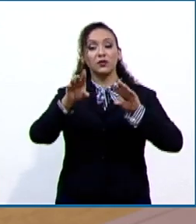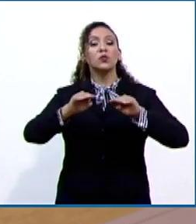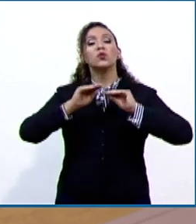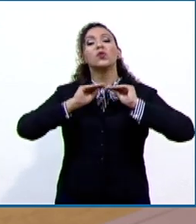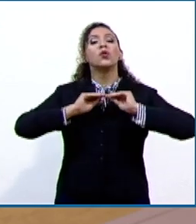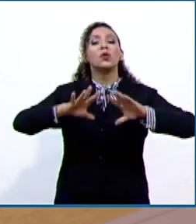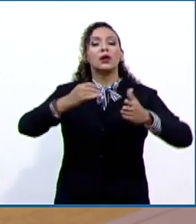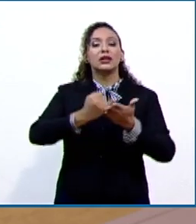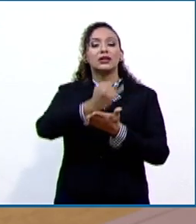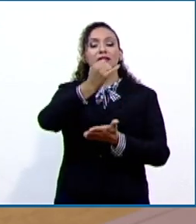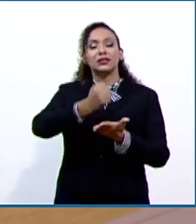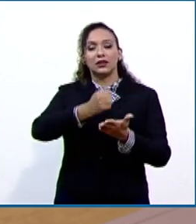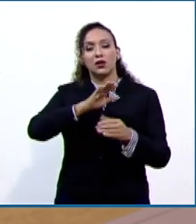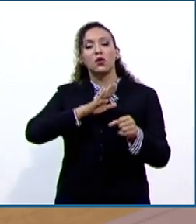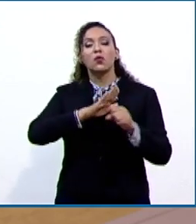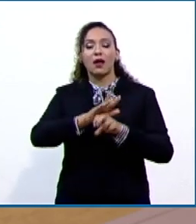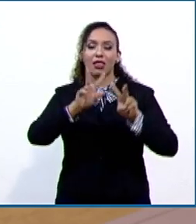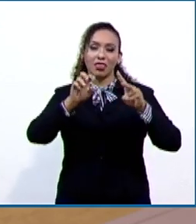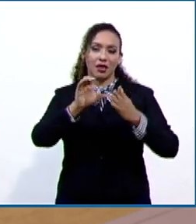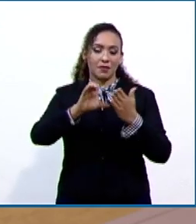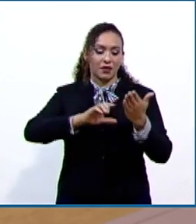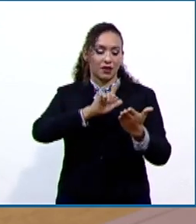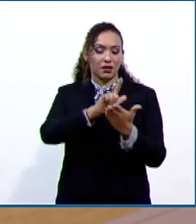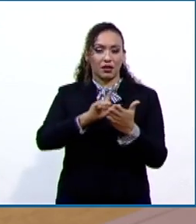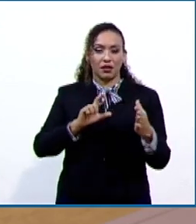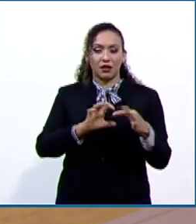del Pleno en la acción de inconstitucionalidad